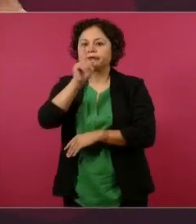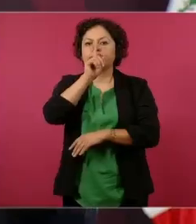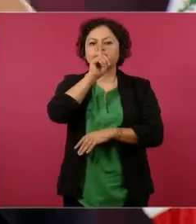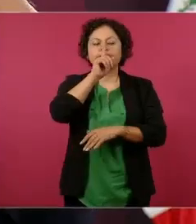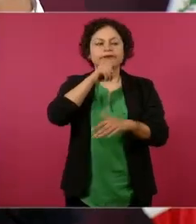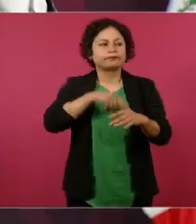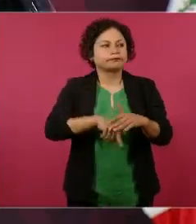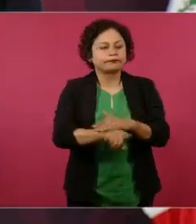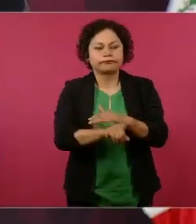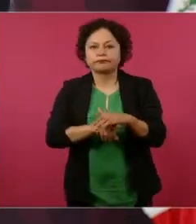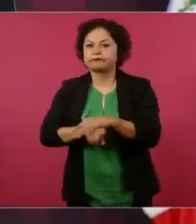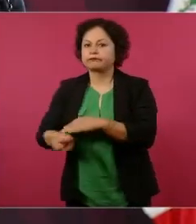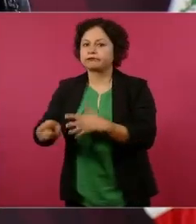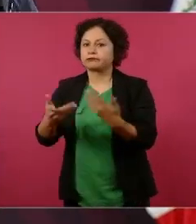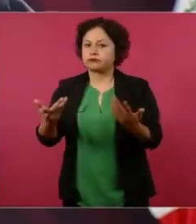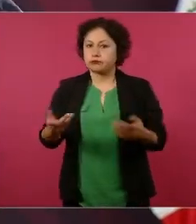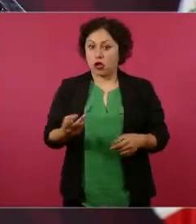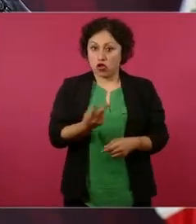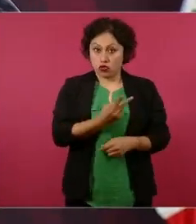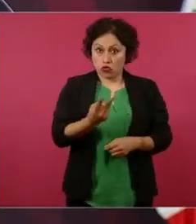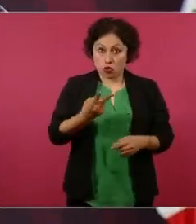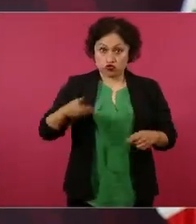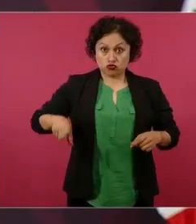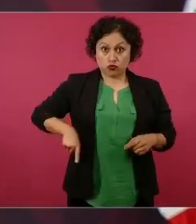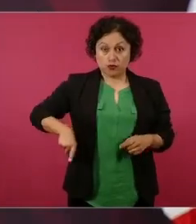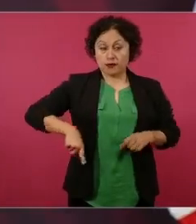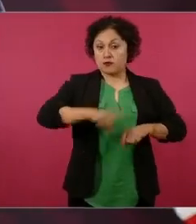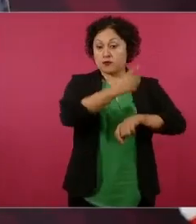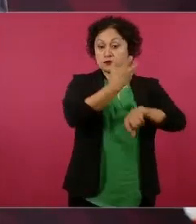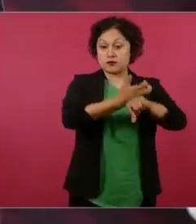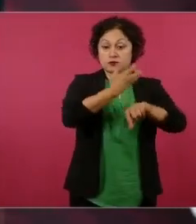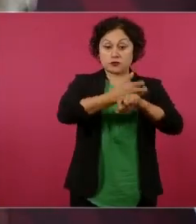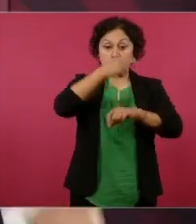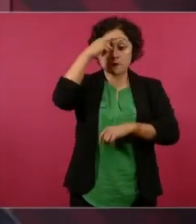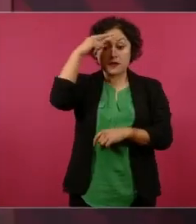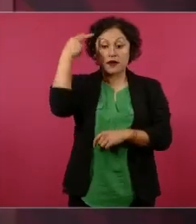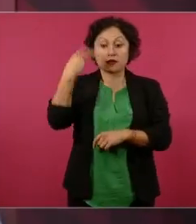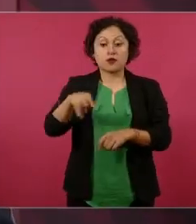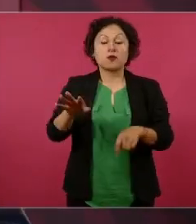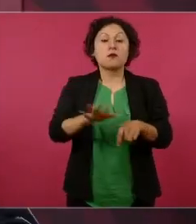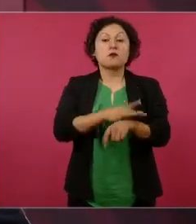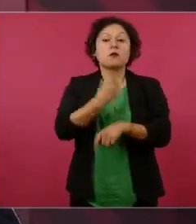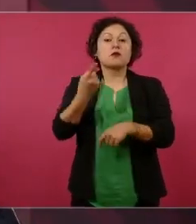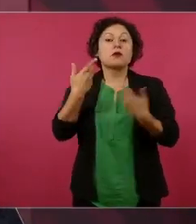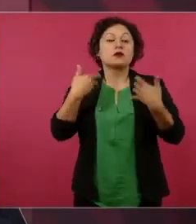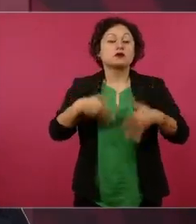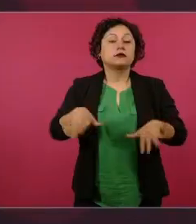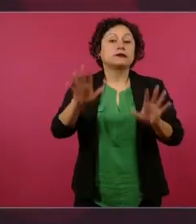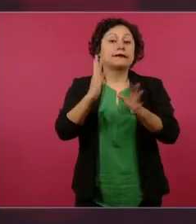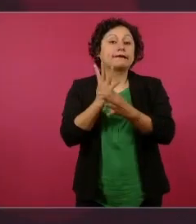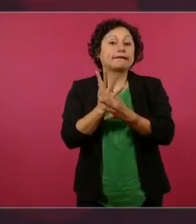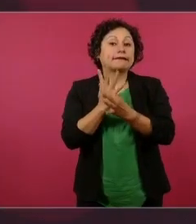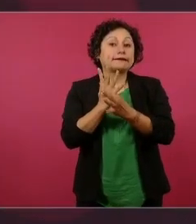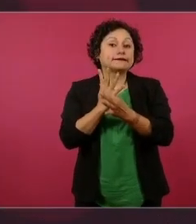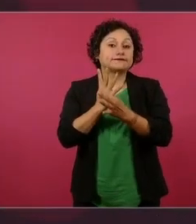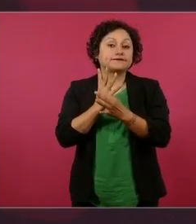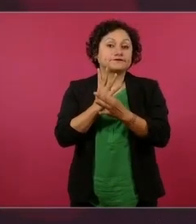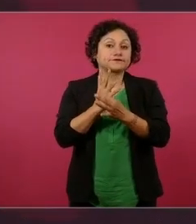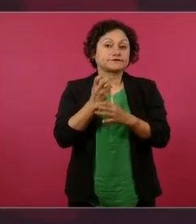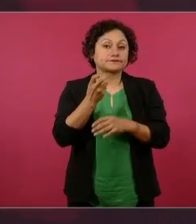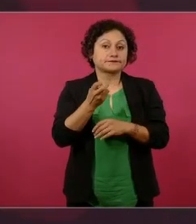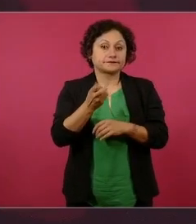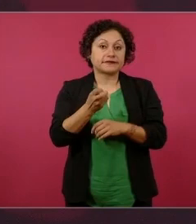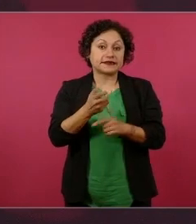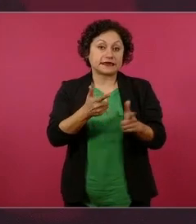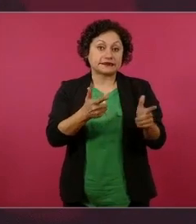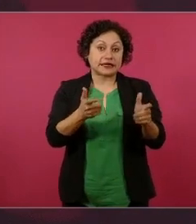porque supuestamente esas armas iban a ir a parar a manos de la